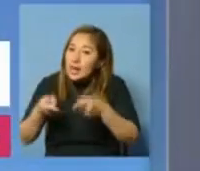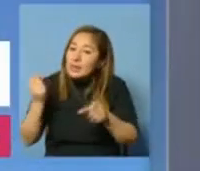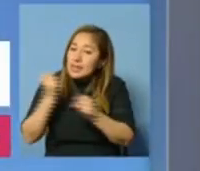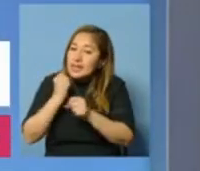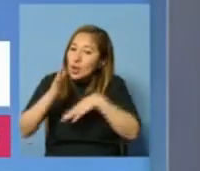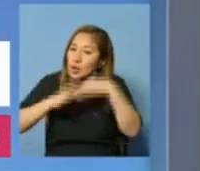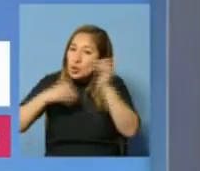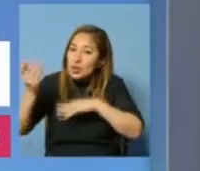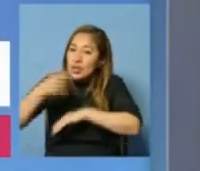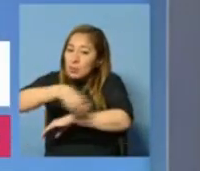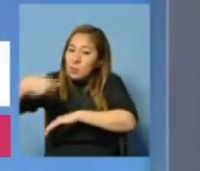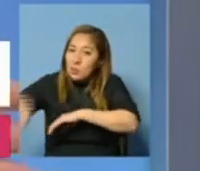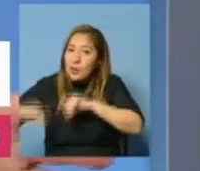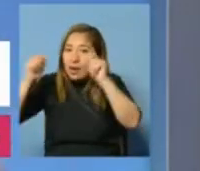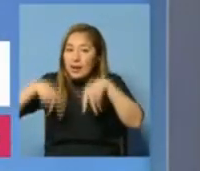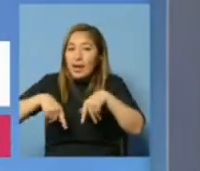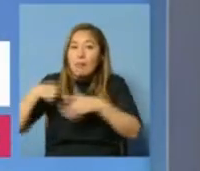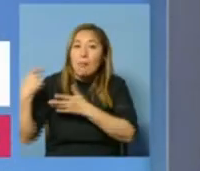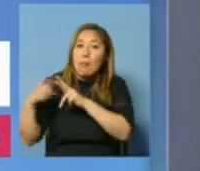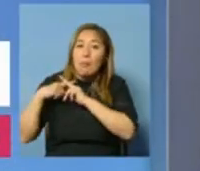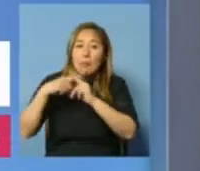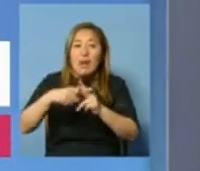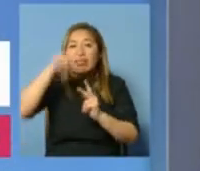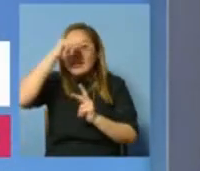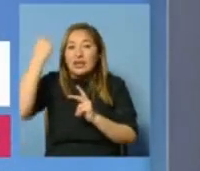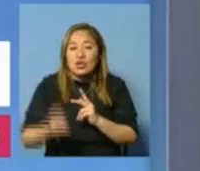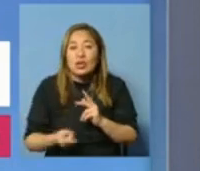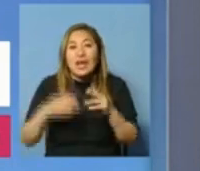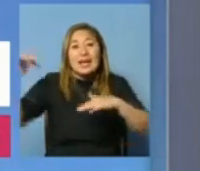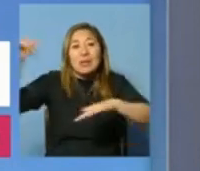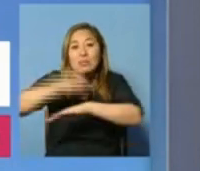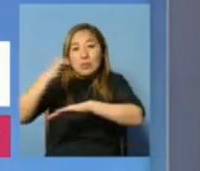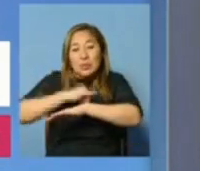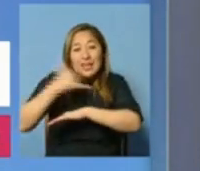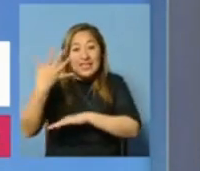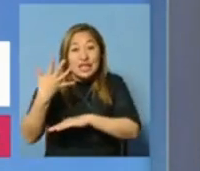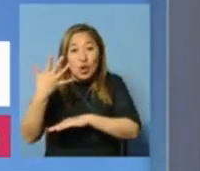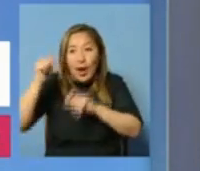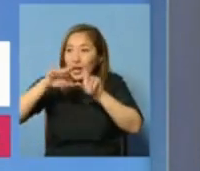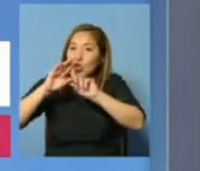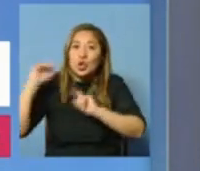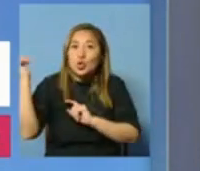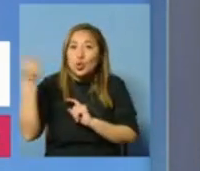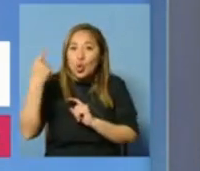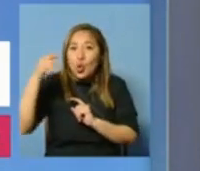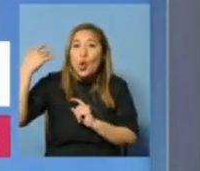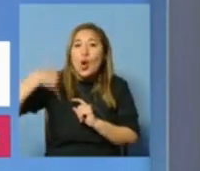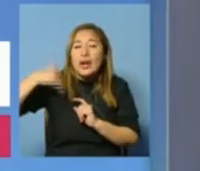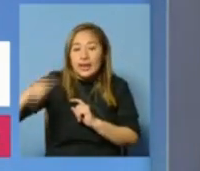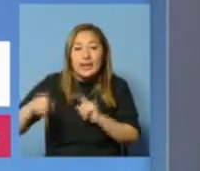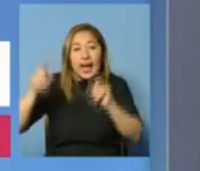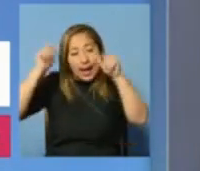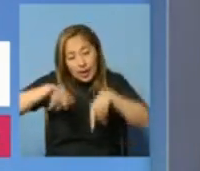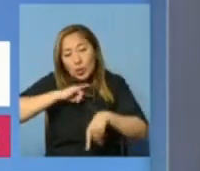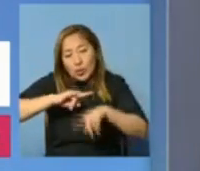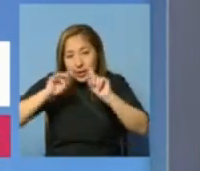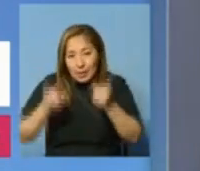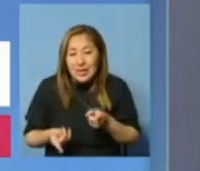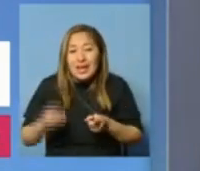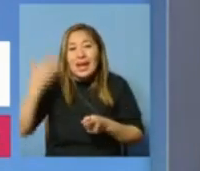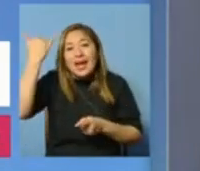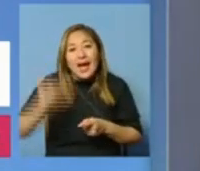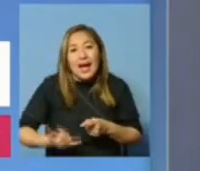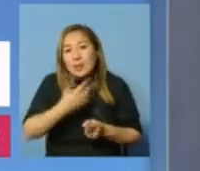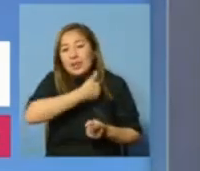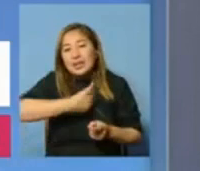nación. Cuando se habla de los 5 aeropuertos que se van a inaugurar en el país, uno de esos, el de la provincia de Jujuy, digamos, nuestro presidente tuvo una